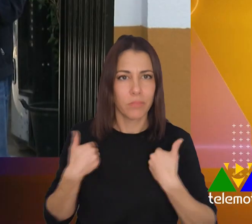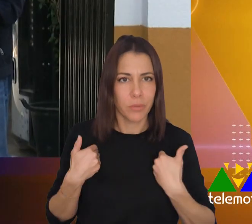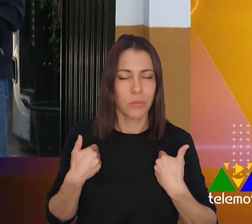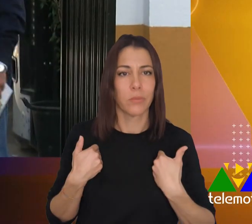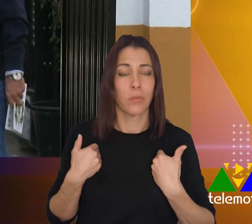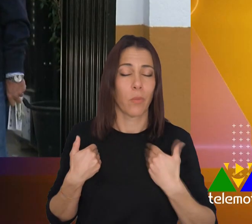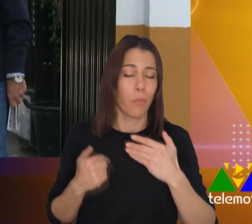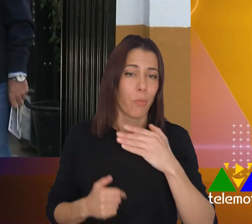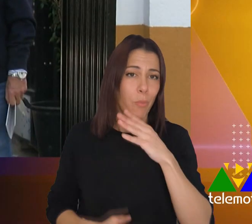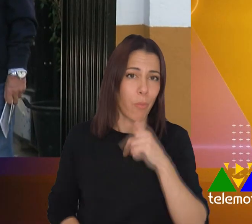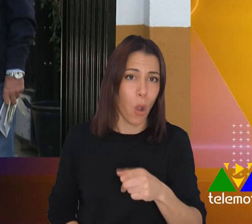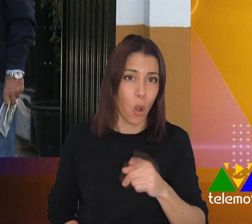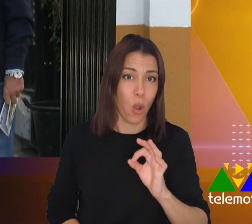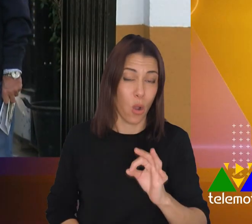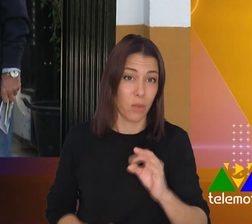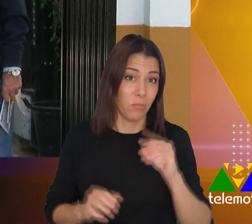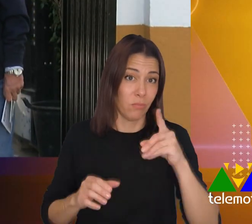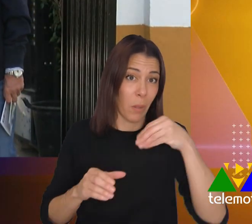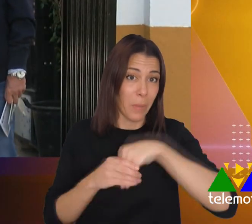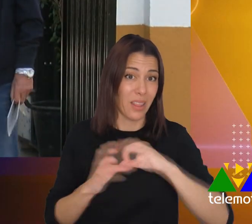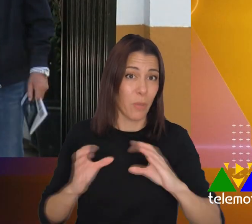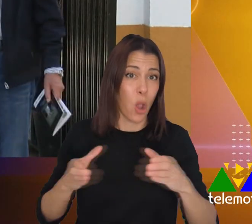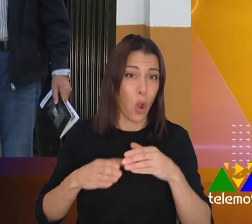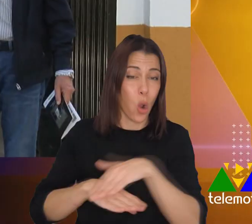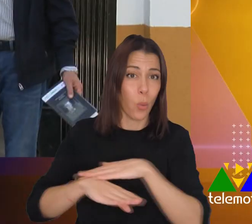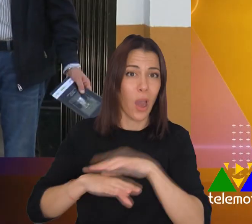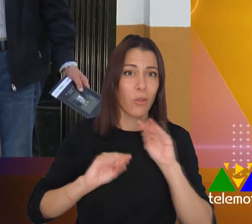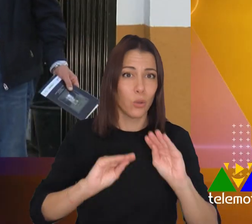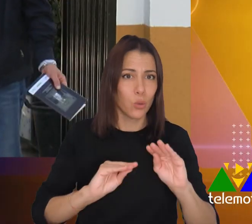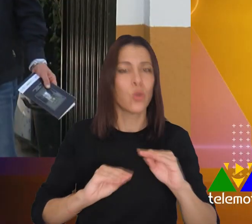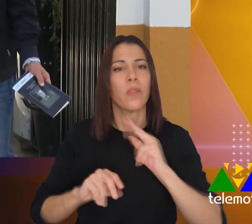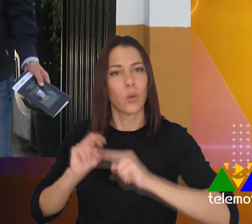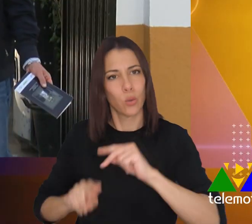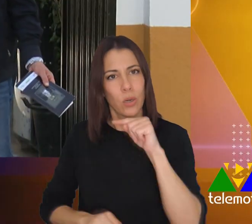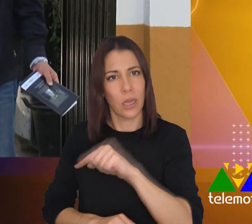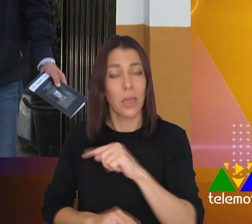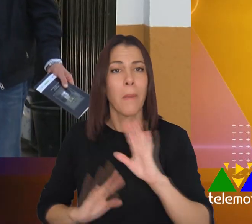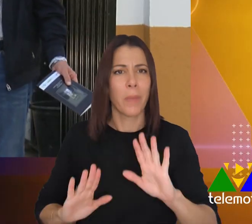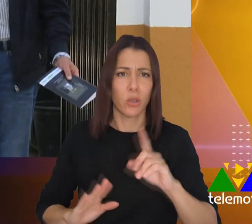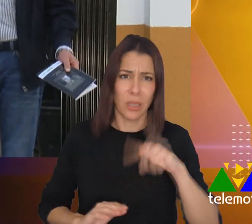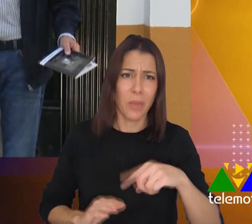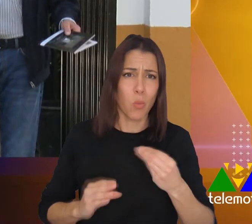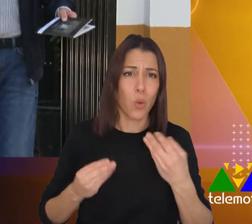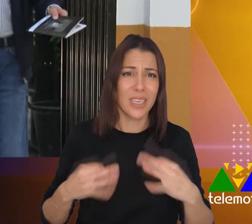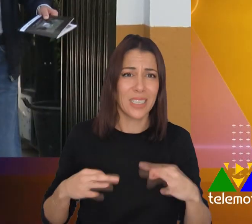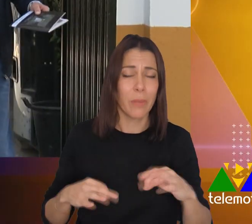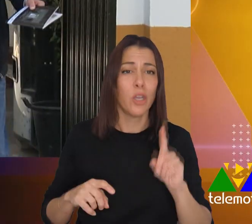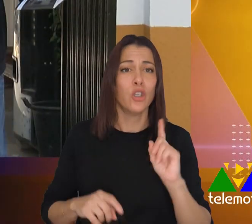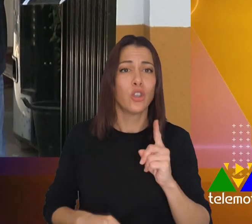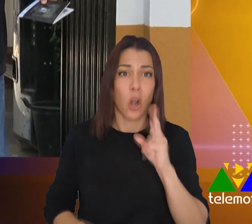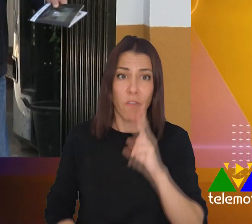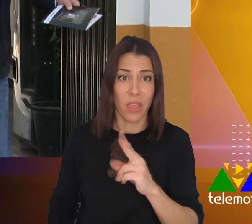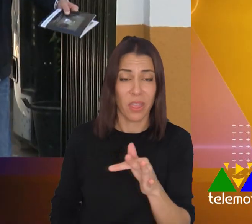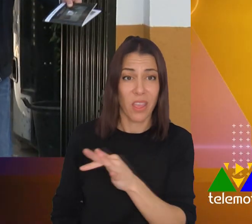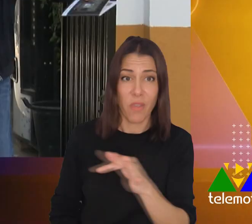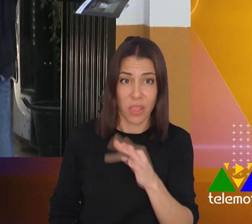por parte de la corporación de construir este patio. La verdad es que también es muy simple, lo único que hace es dividirlo, como podemos